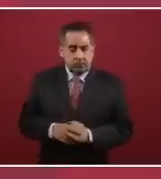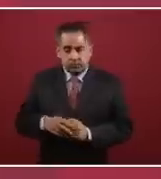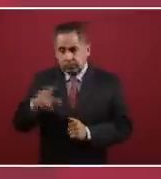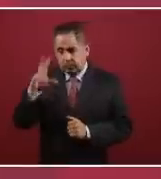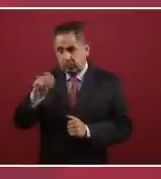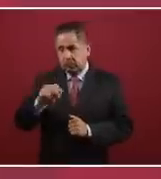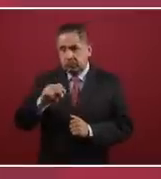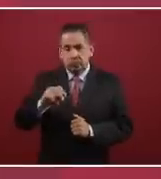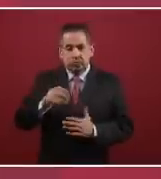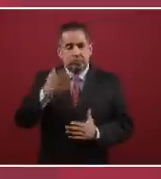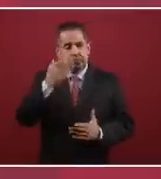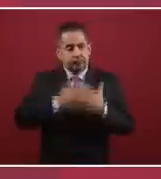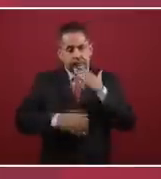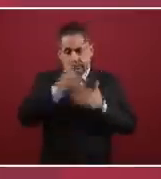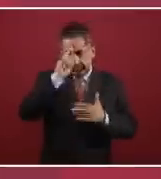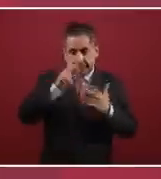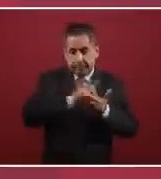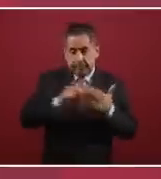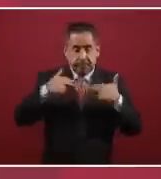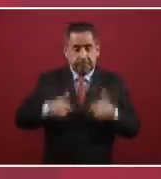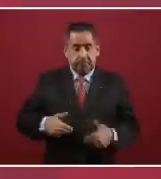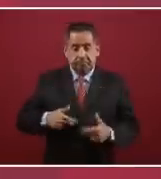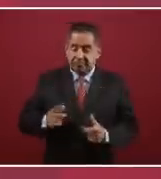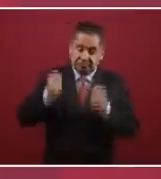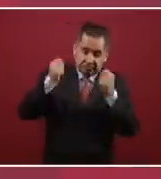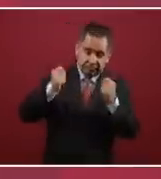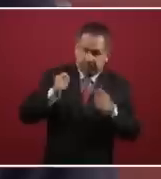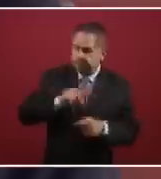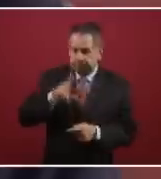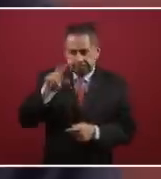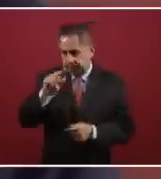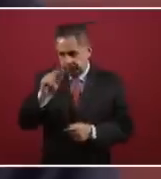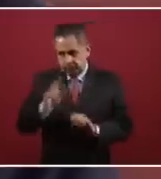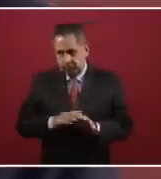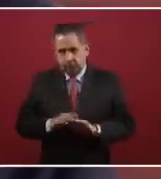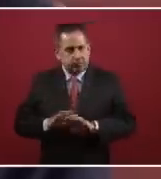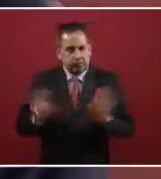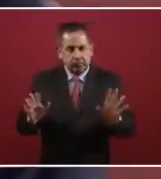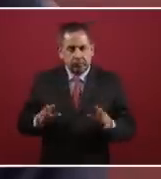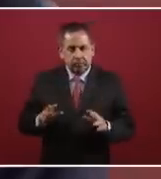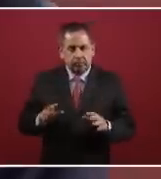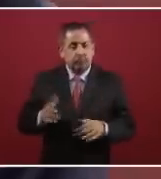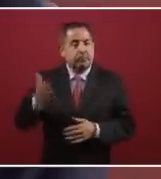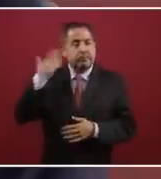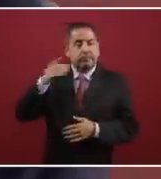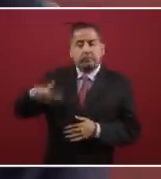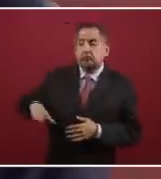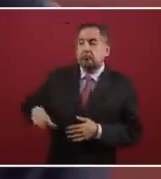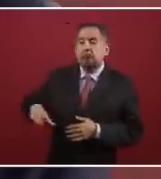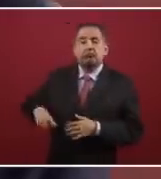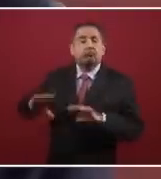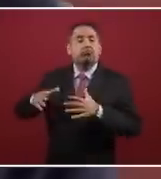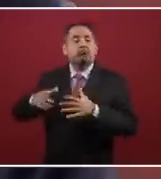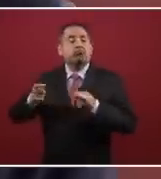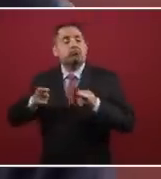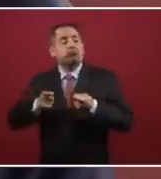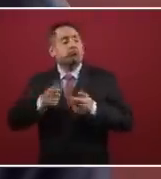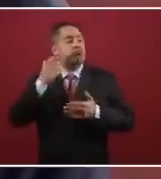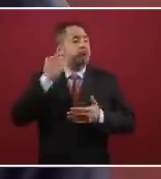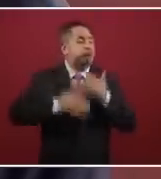no viola derechos humanos, ha dejado de ser el Estado